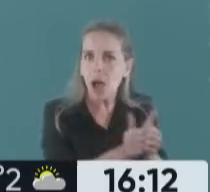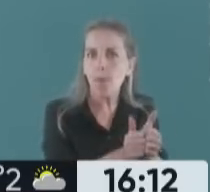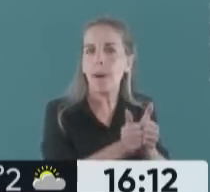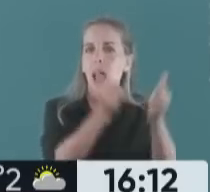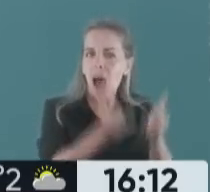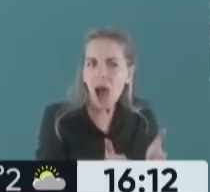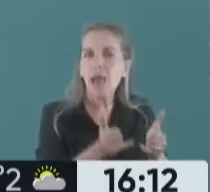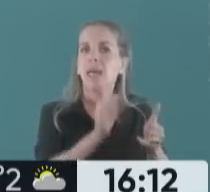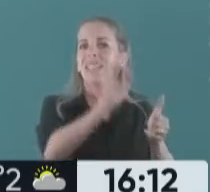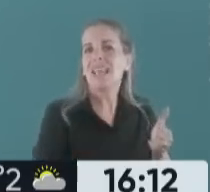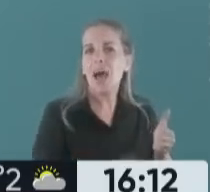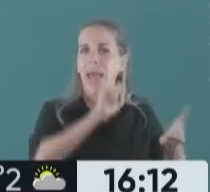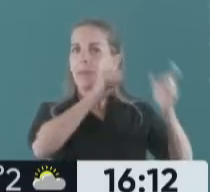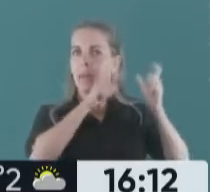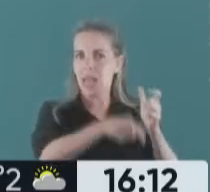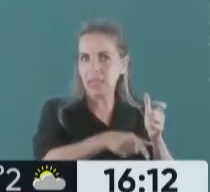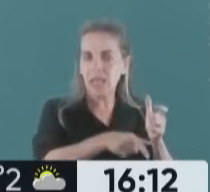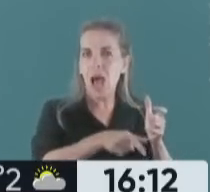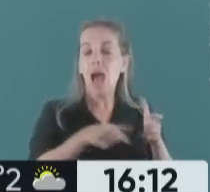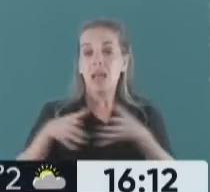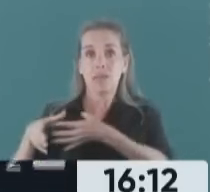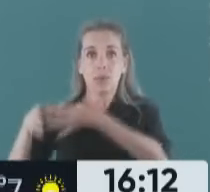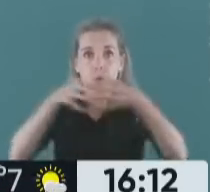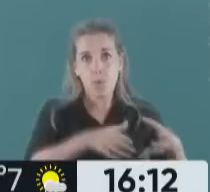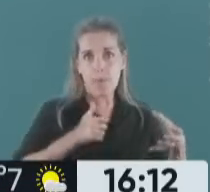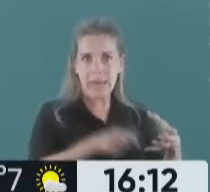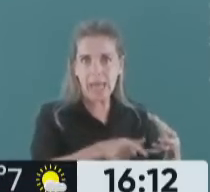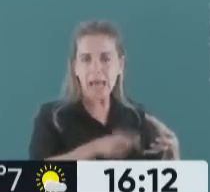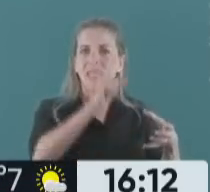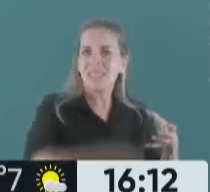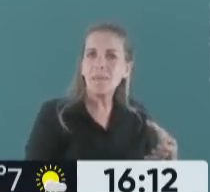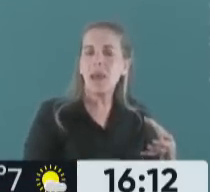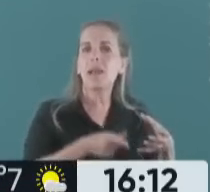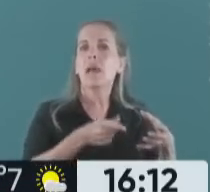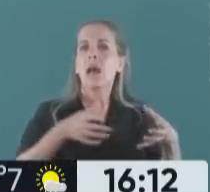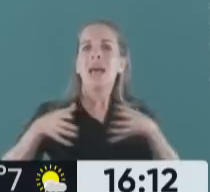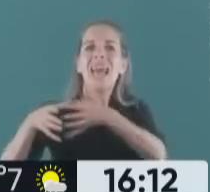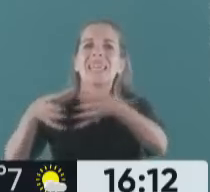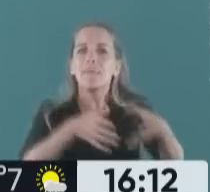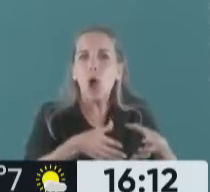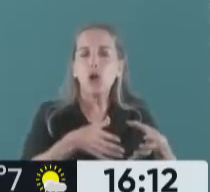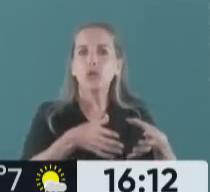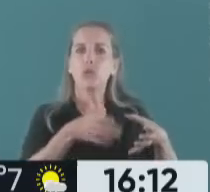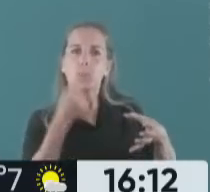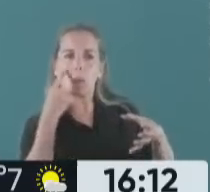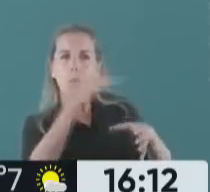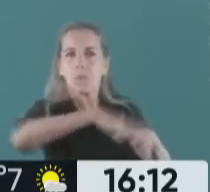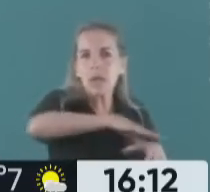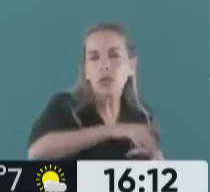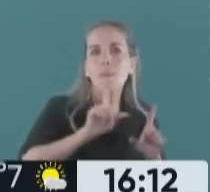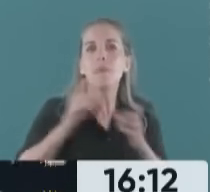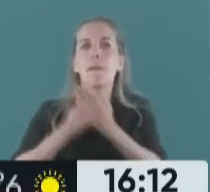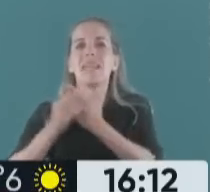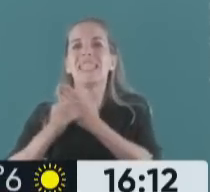tipo de intervenciones y están siendo sobre todo con una cantidad muy fuerte de equipos territoriales del Ministerio de